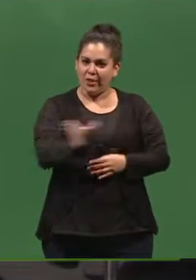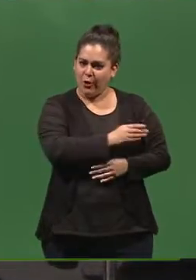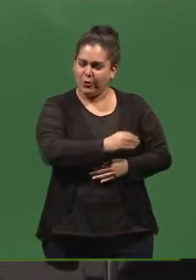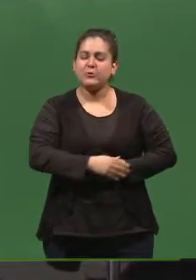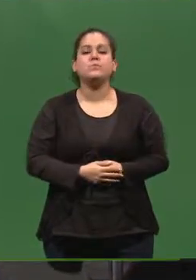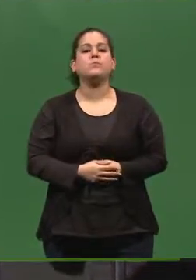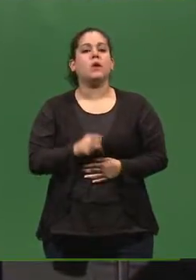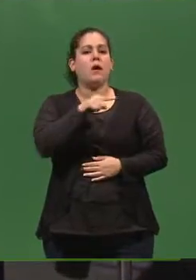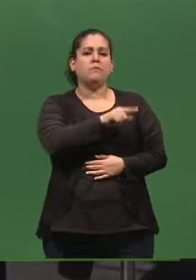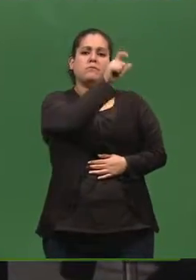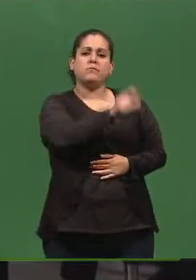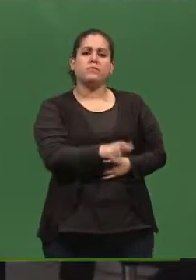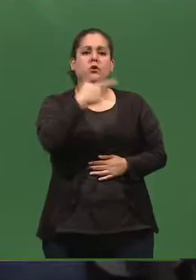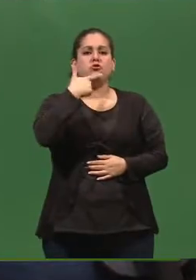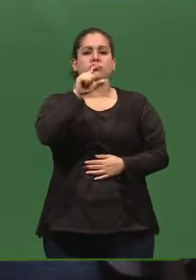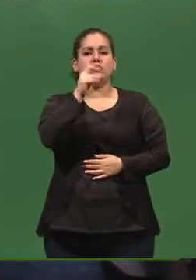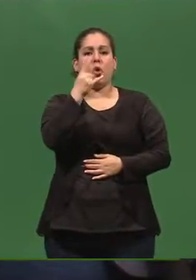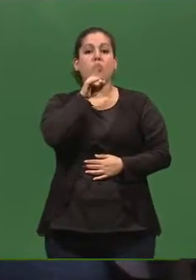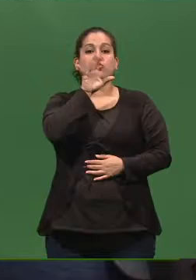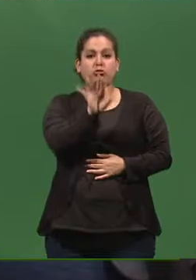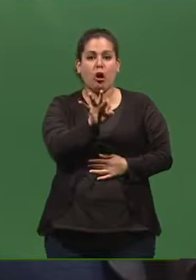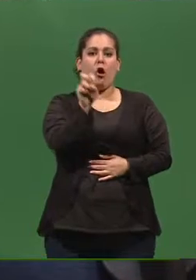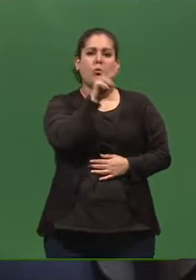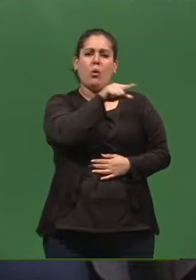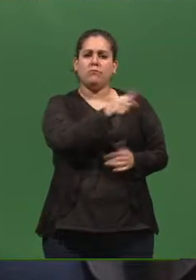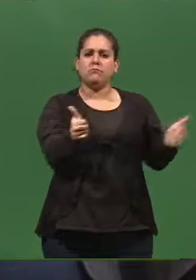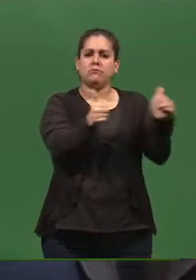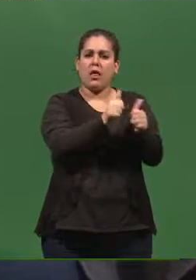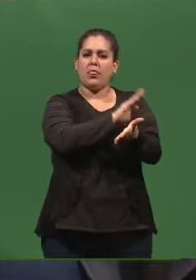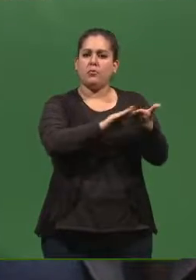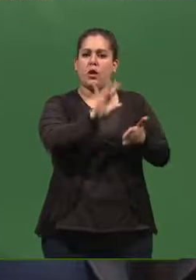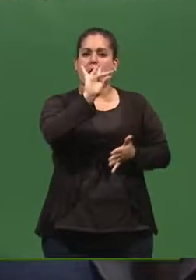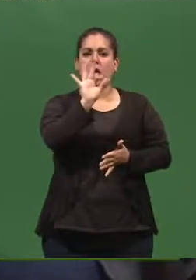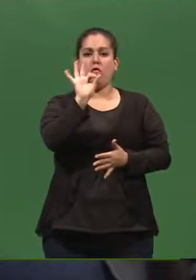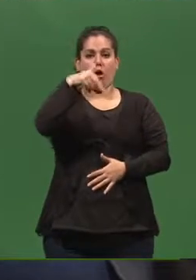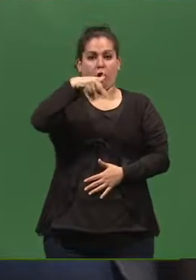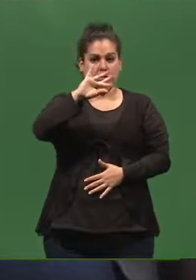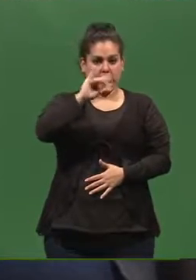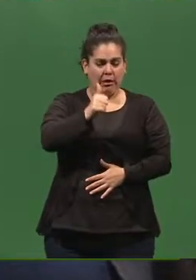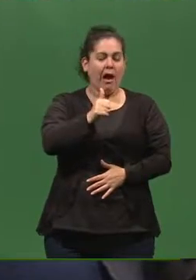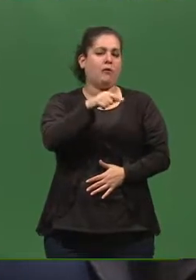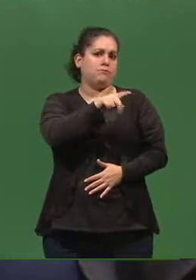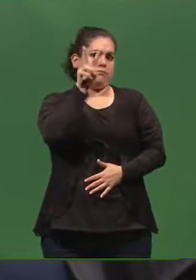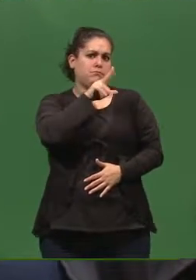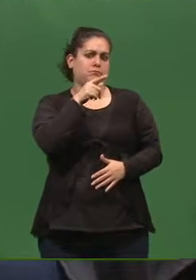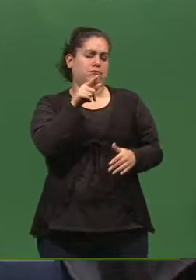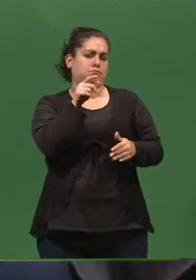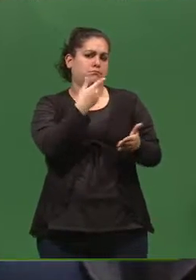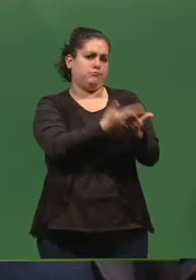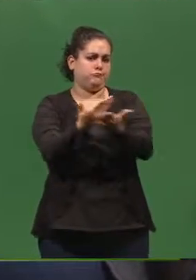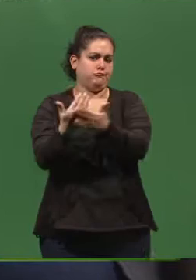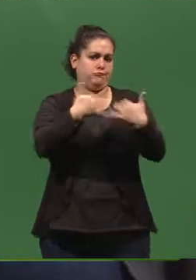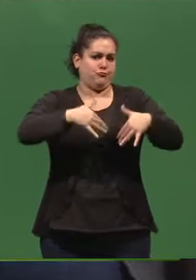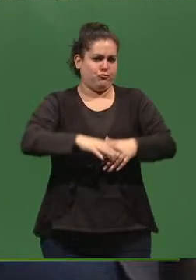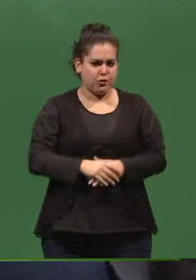¿qué tal a todos? Bueno, ella es Natalia Souto, es la asesora de la diputada Victoria Donda, que también ha trabajado en numerosos